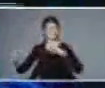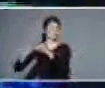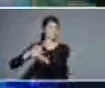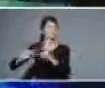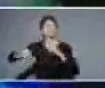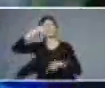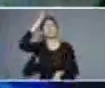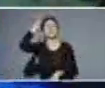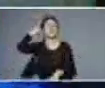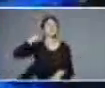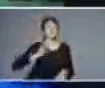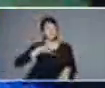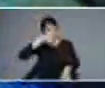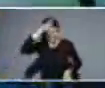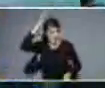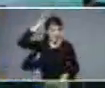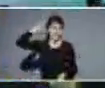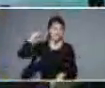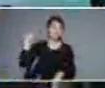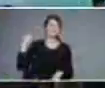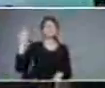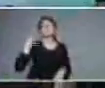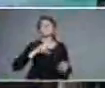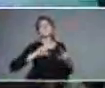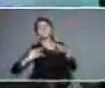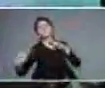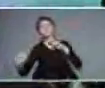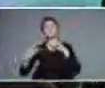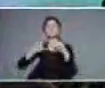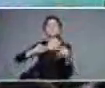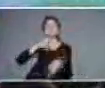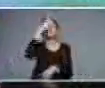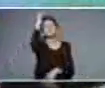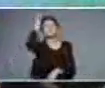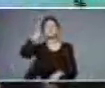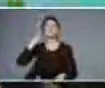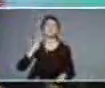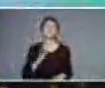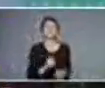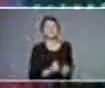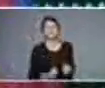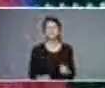van los troyanos troyanos troyanos ya se van los